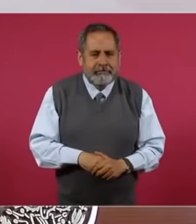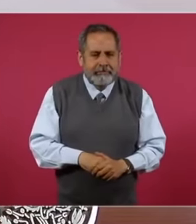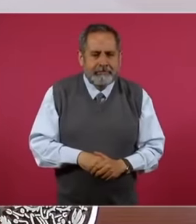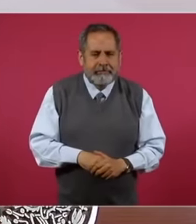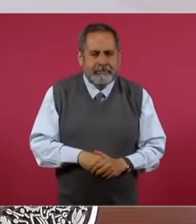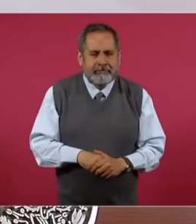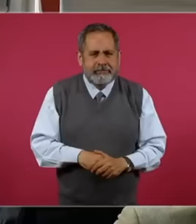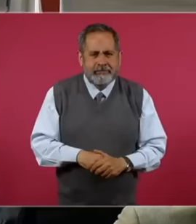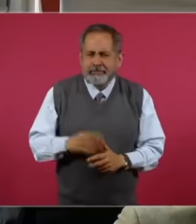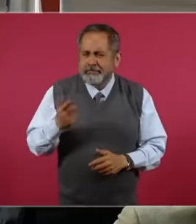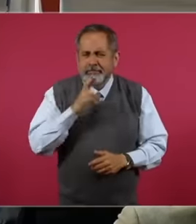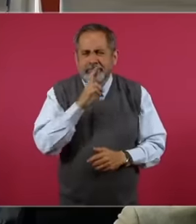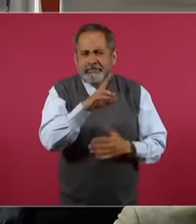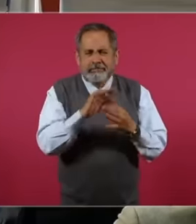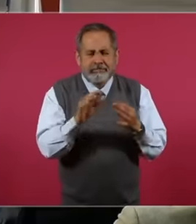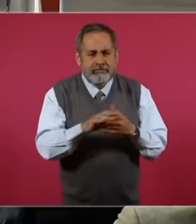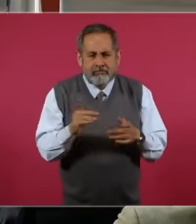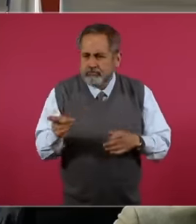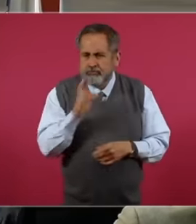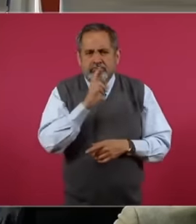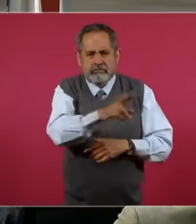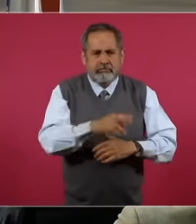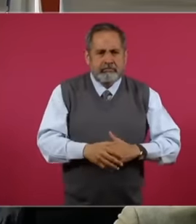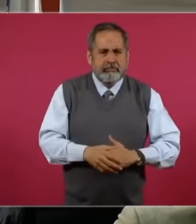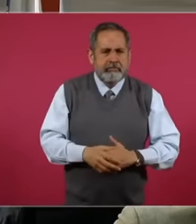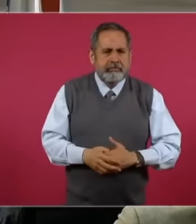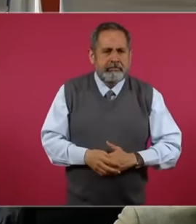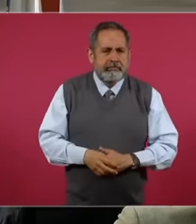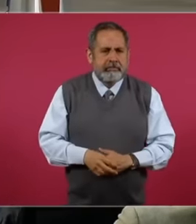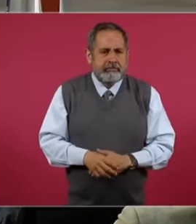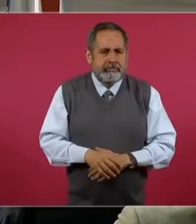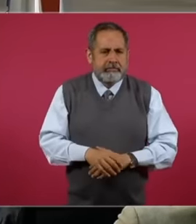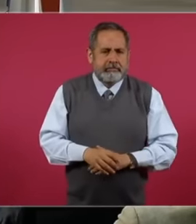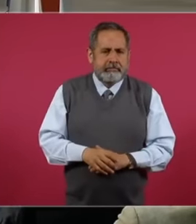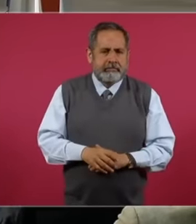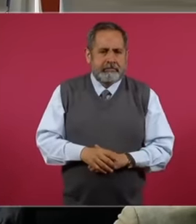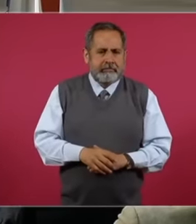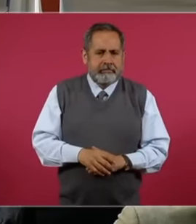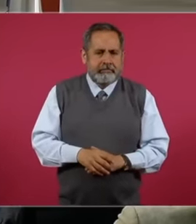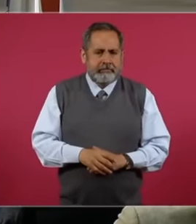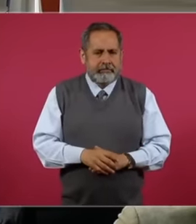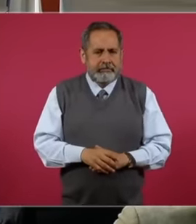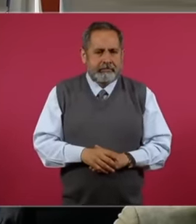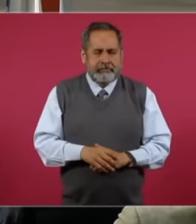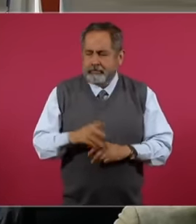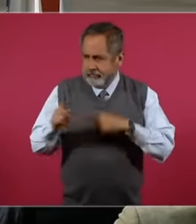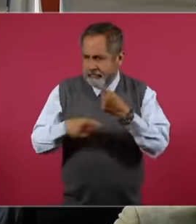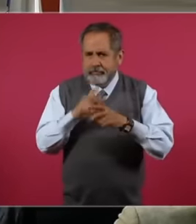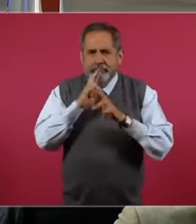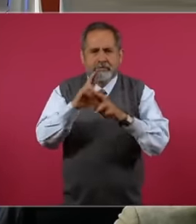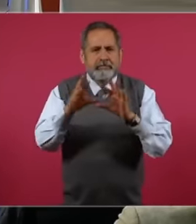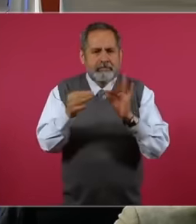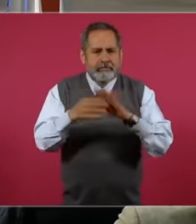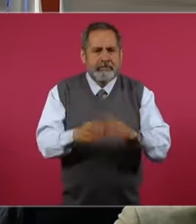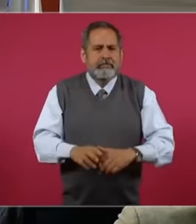¿Qué le contestaste tú? Sí, la carta. Bueno, ahí va la respuesta